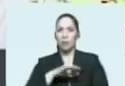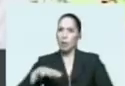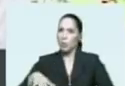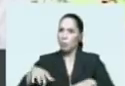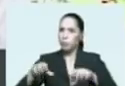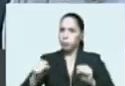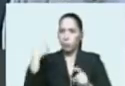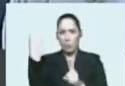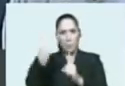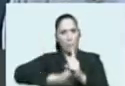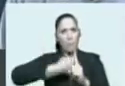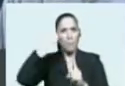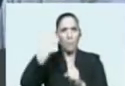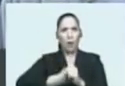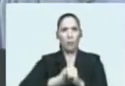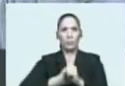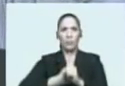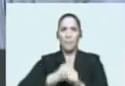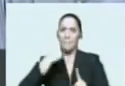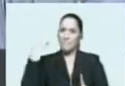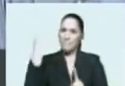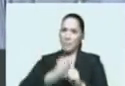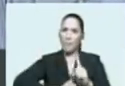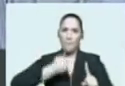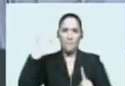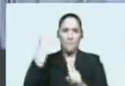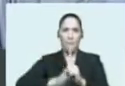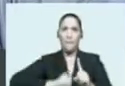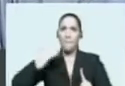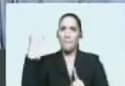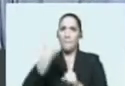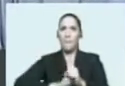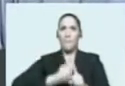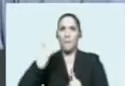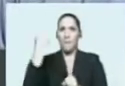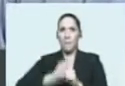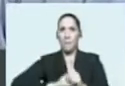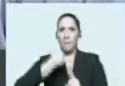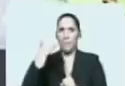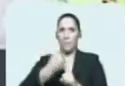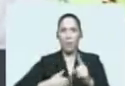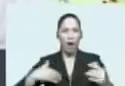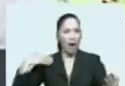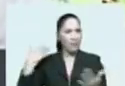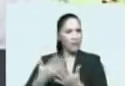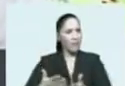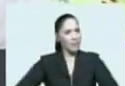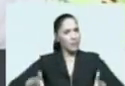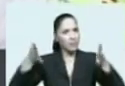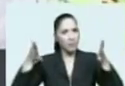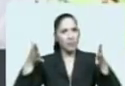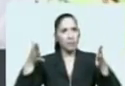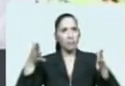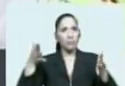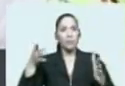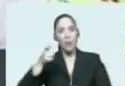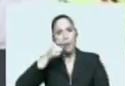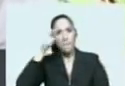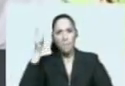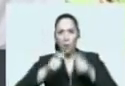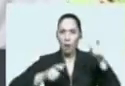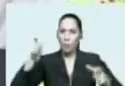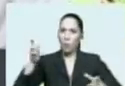peleando peleando peleando peleando hasta vencer el pueblo